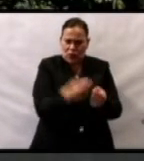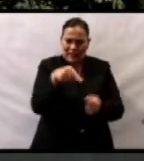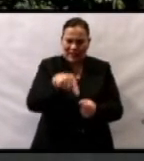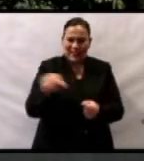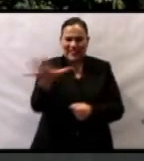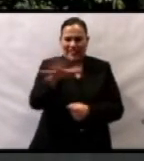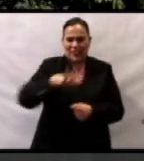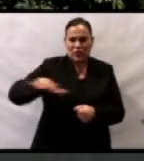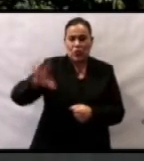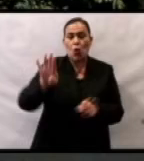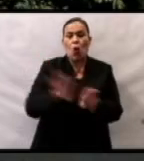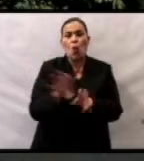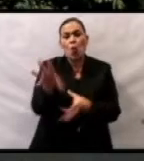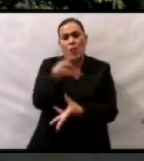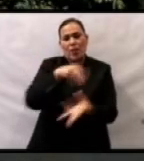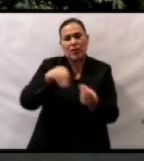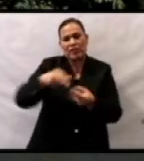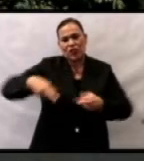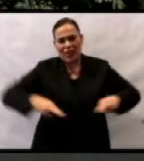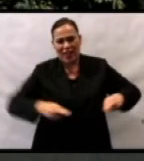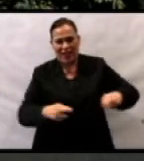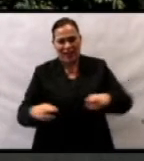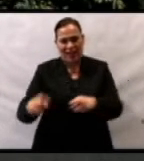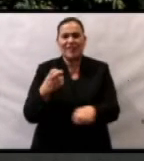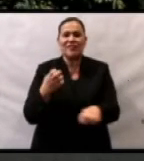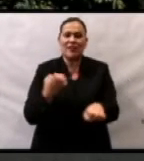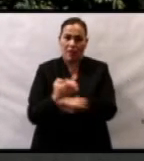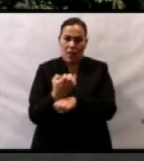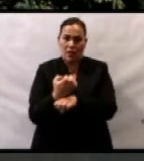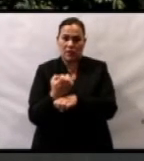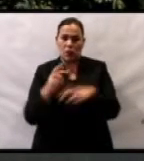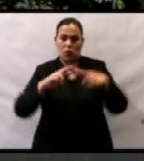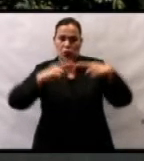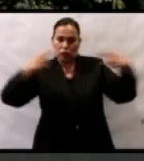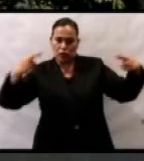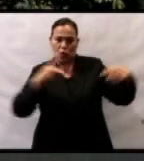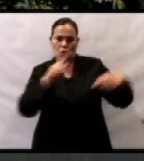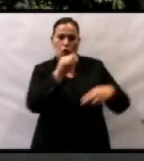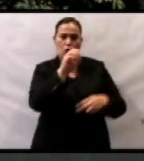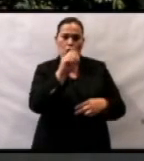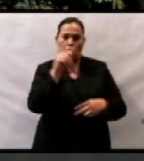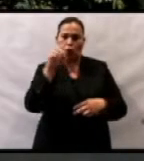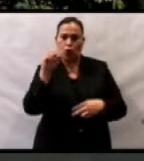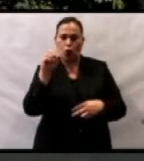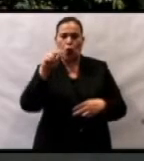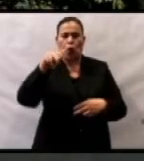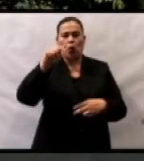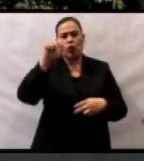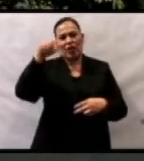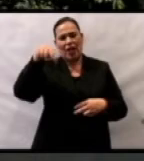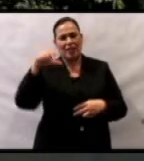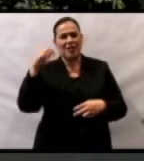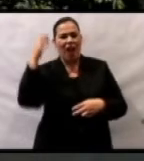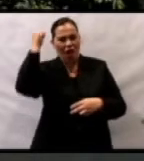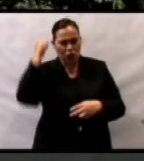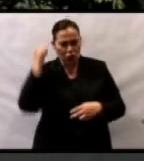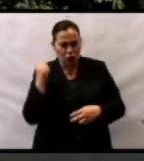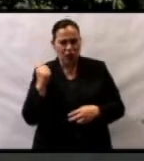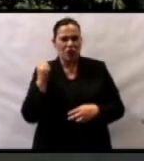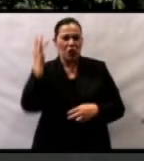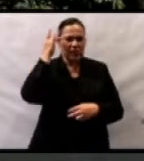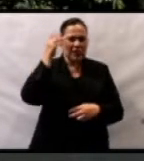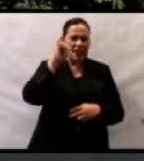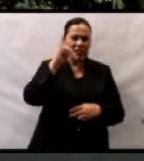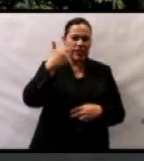la rehabilitación de las carreteras estatales que nos une a Totonilco, San Ignacio Cerro Gordo y